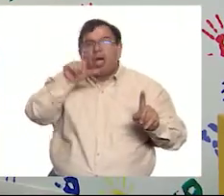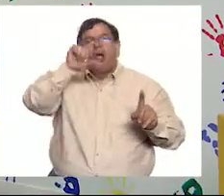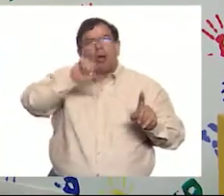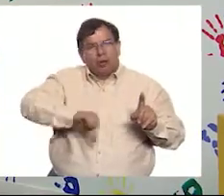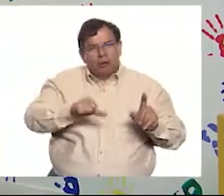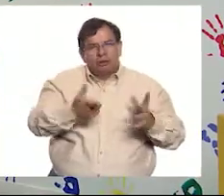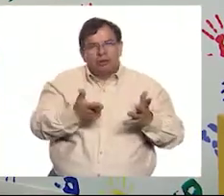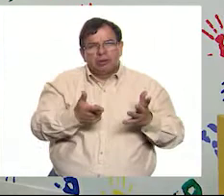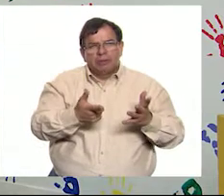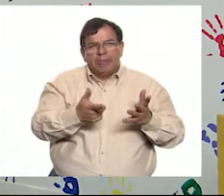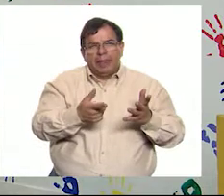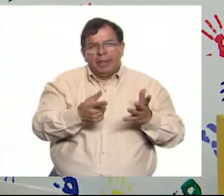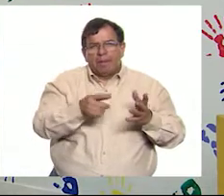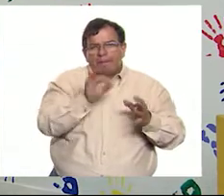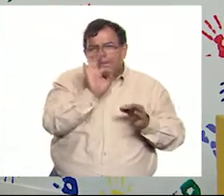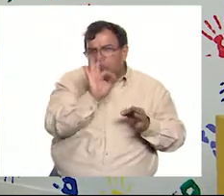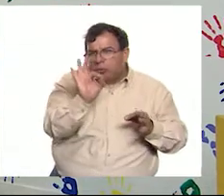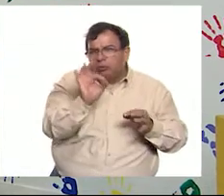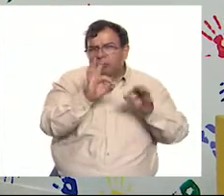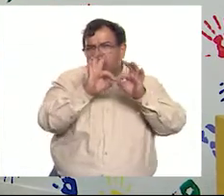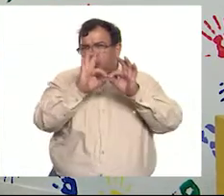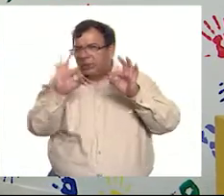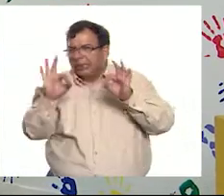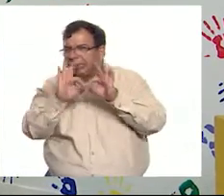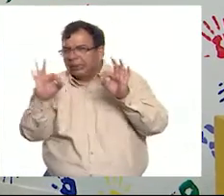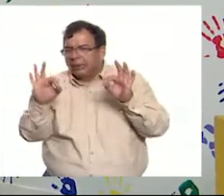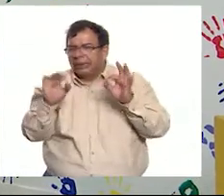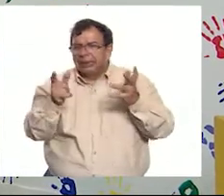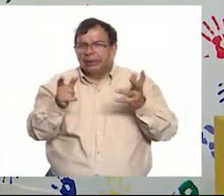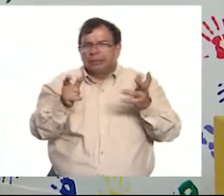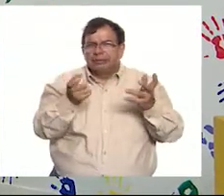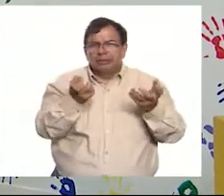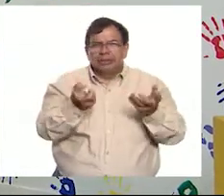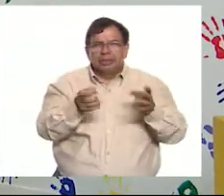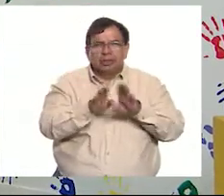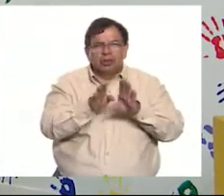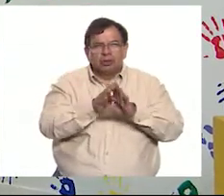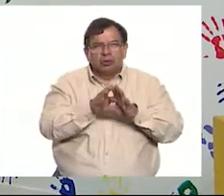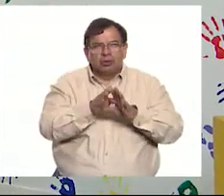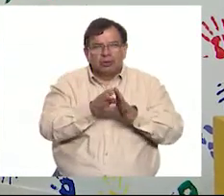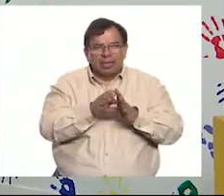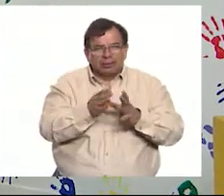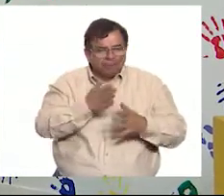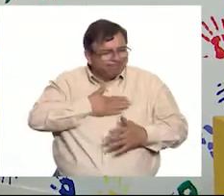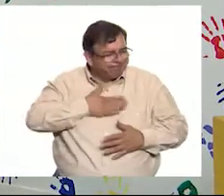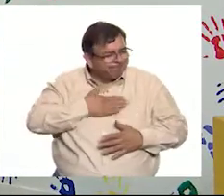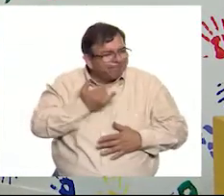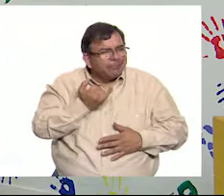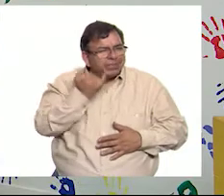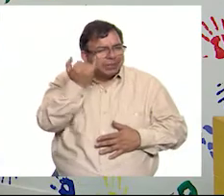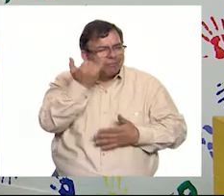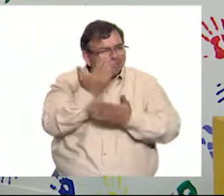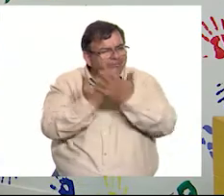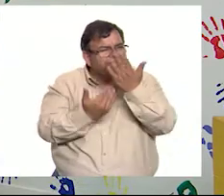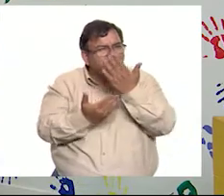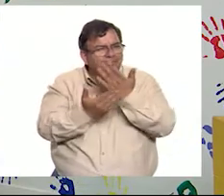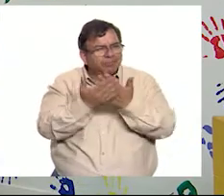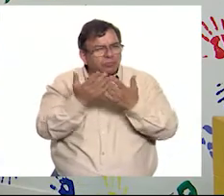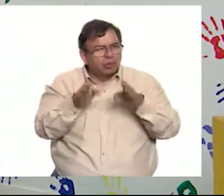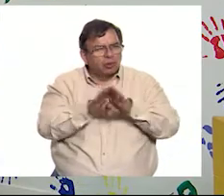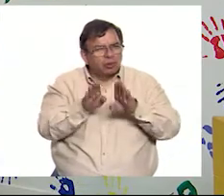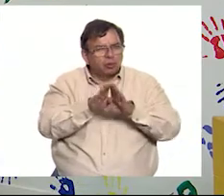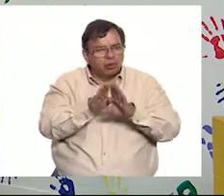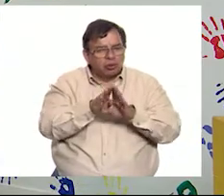con los puntos, con las líneas y también recrear en producciones propias, haciendo uso de